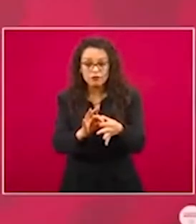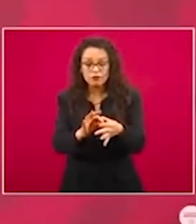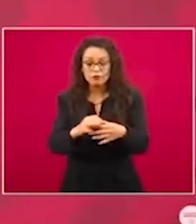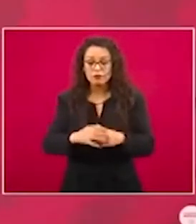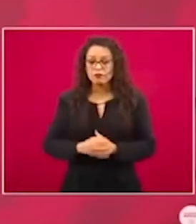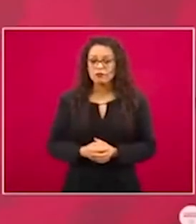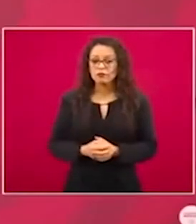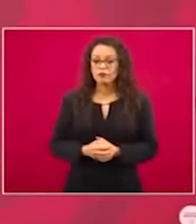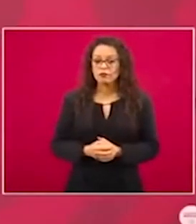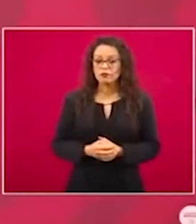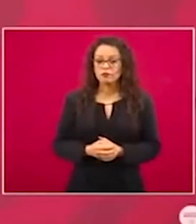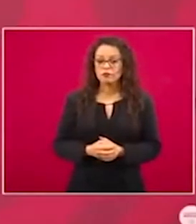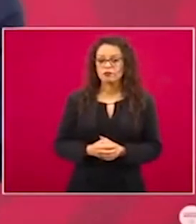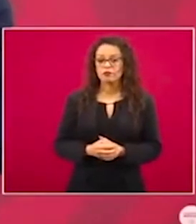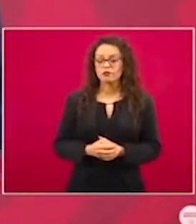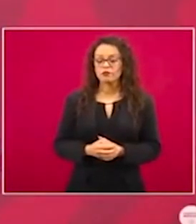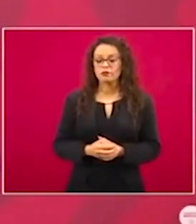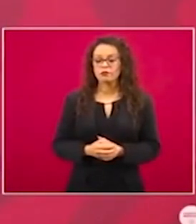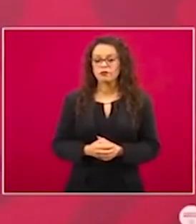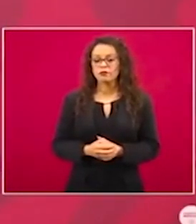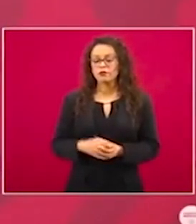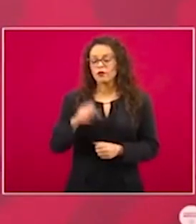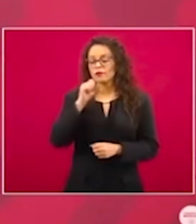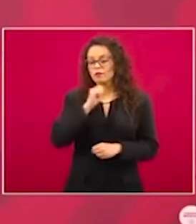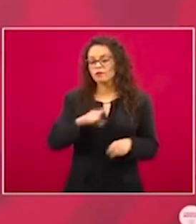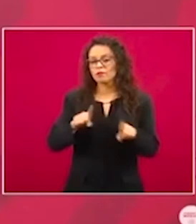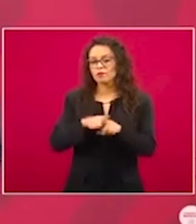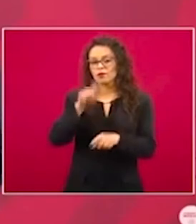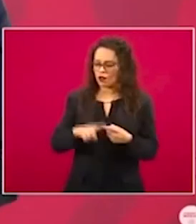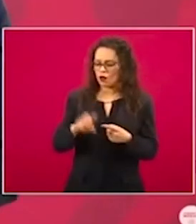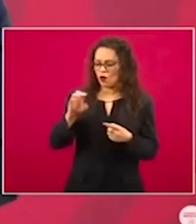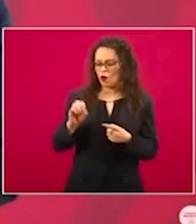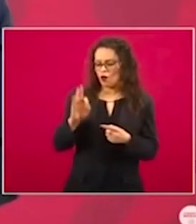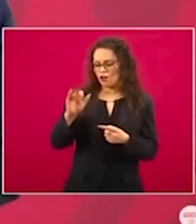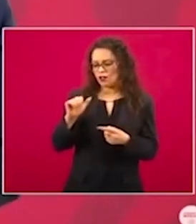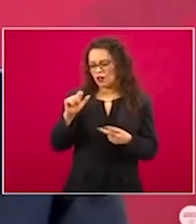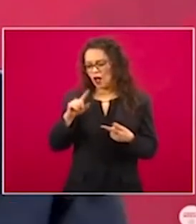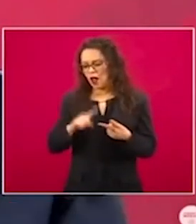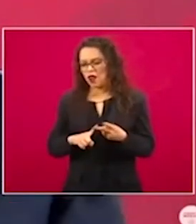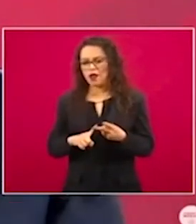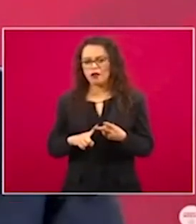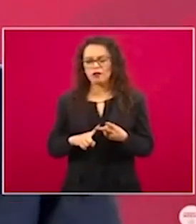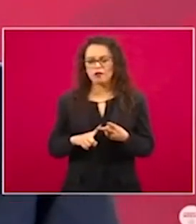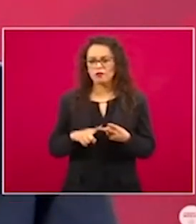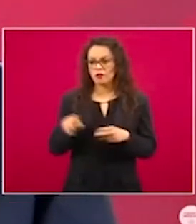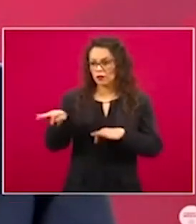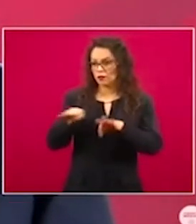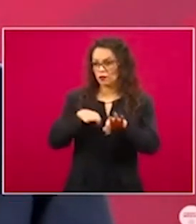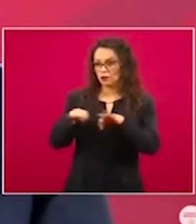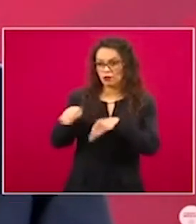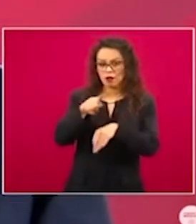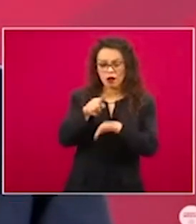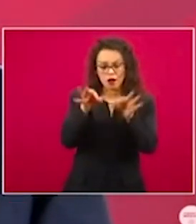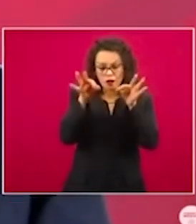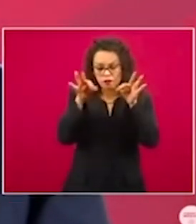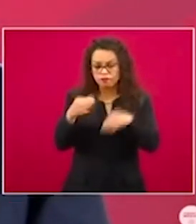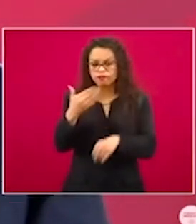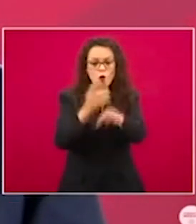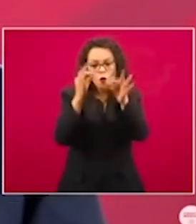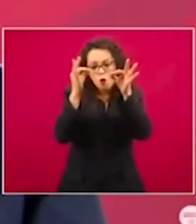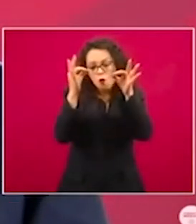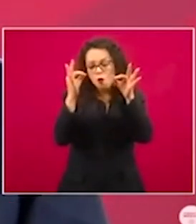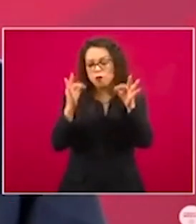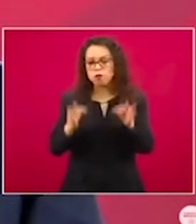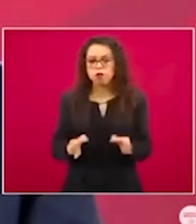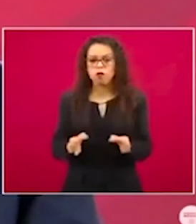que ver oficiales y generales que actúan con rectitud, con integridad